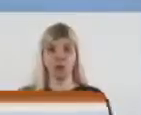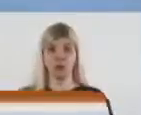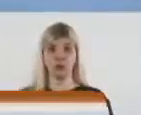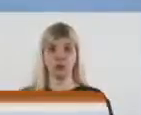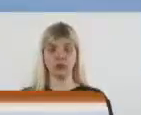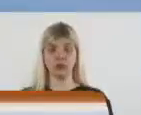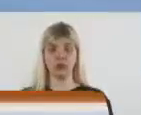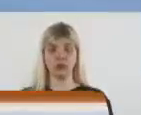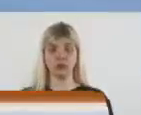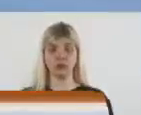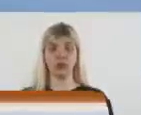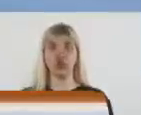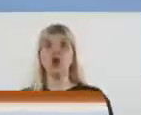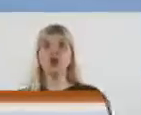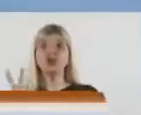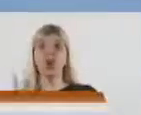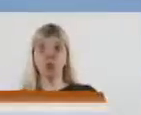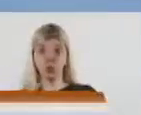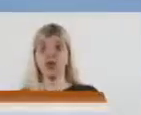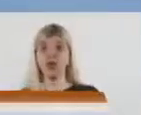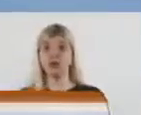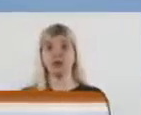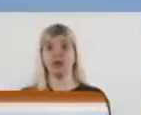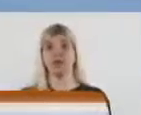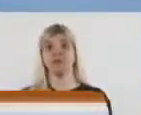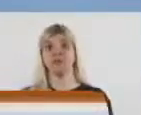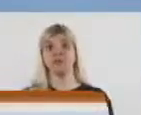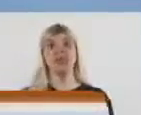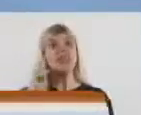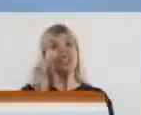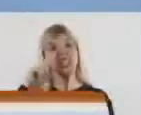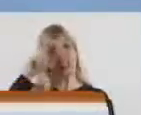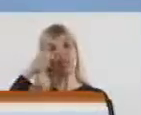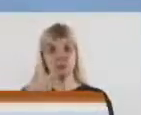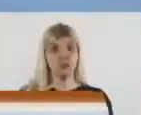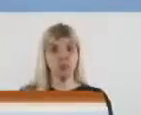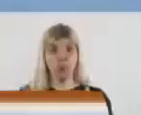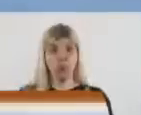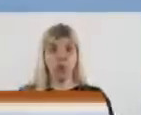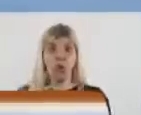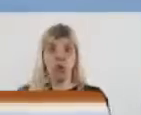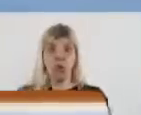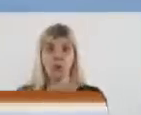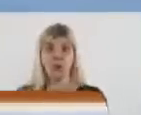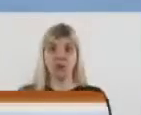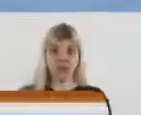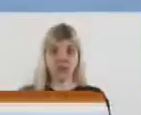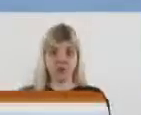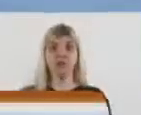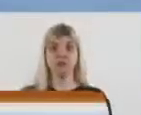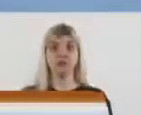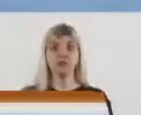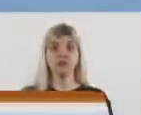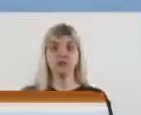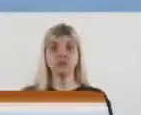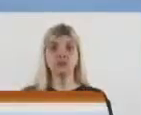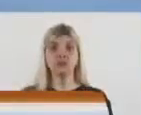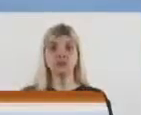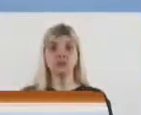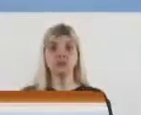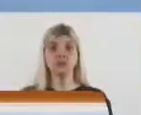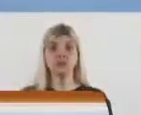el segundo si no lo que dijo el presidente claramente la campaña